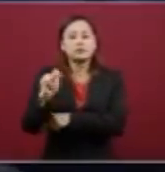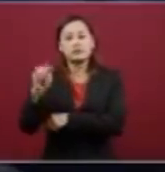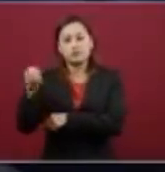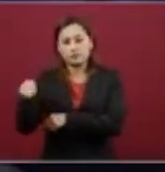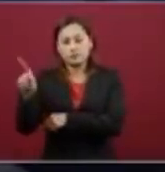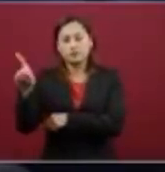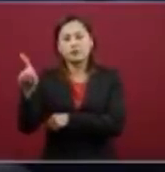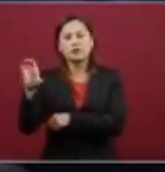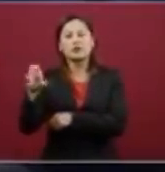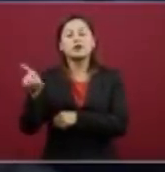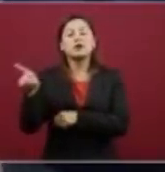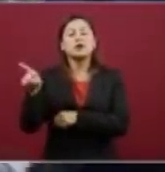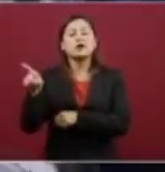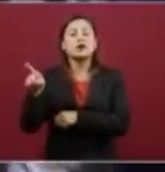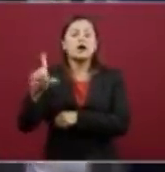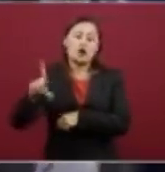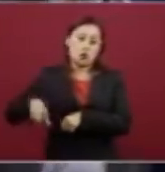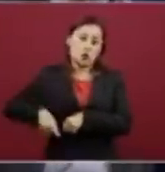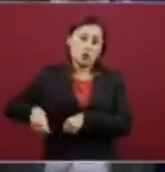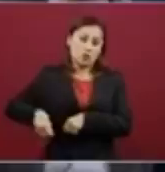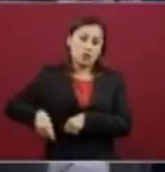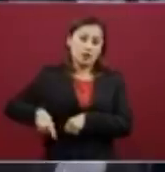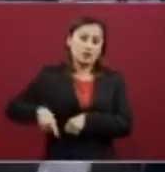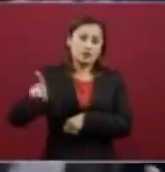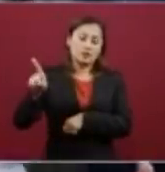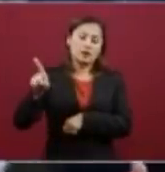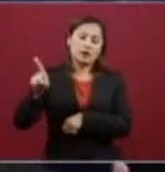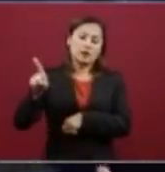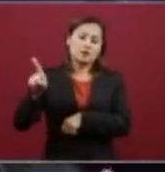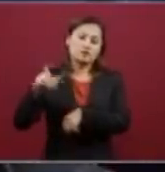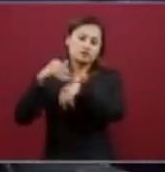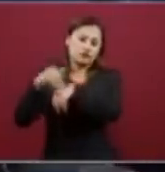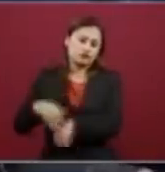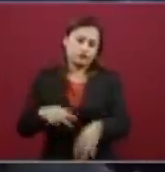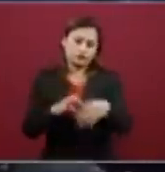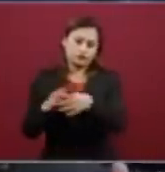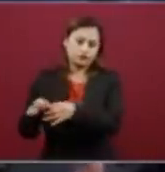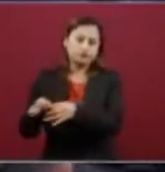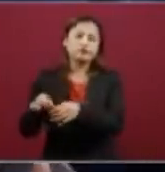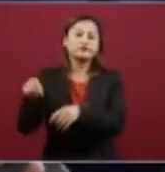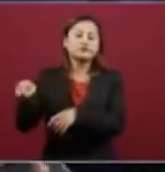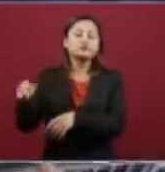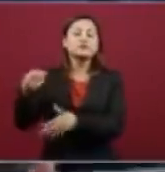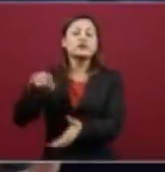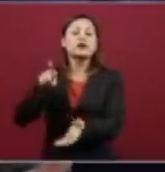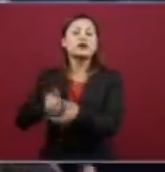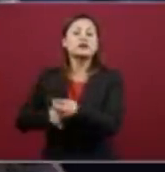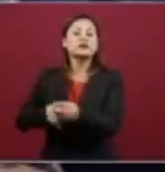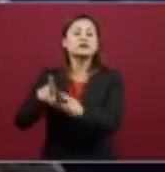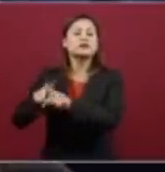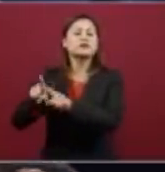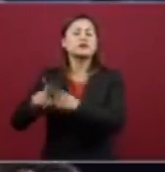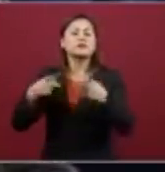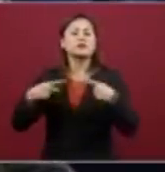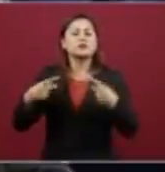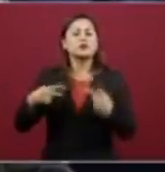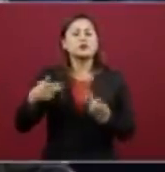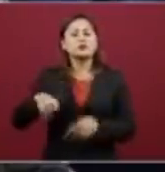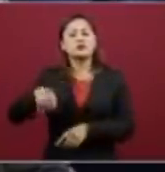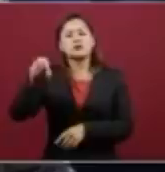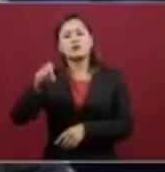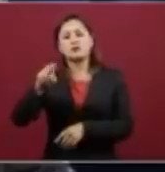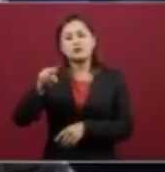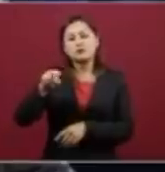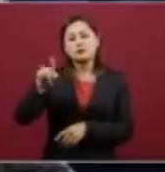de la Ciudad de México. Hay una empresa que contrata a personal de 25 a 70 años con un